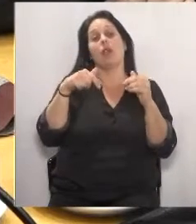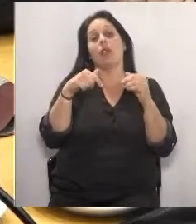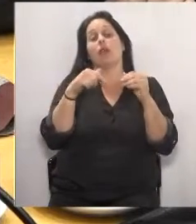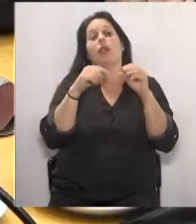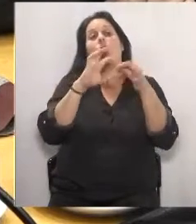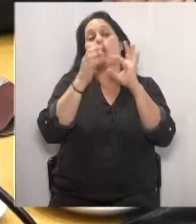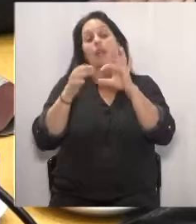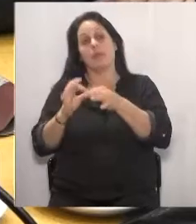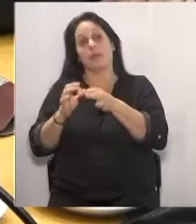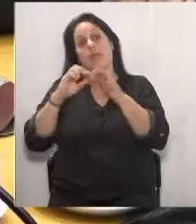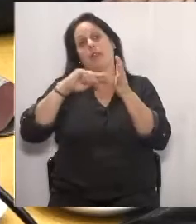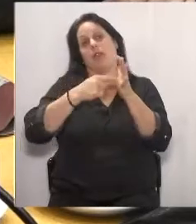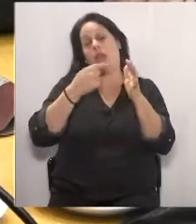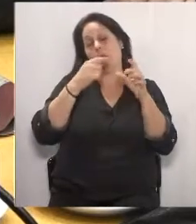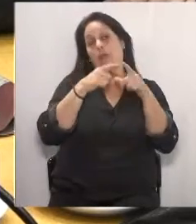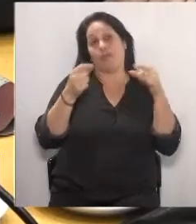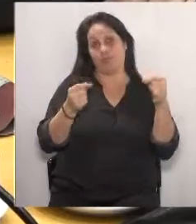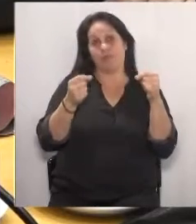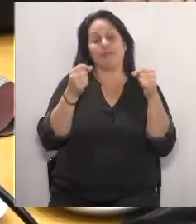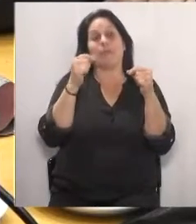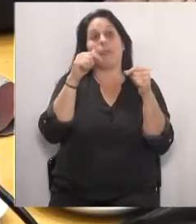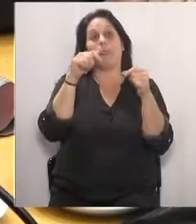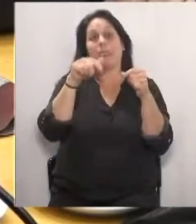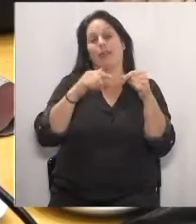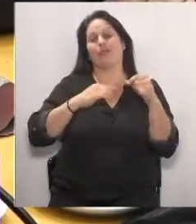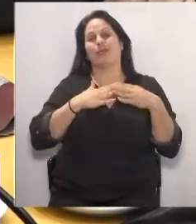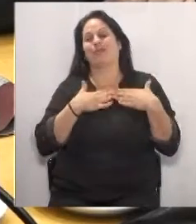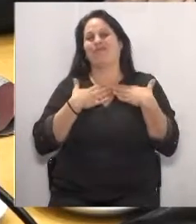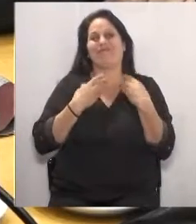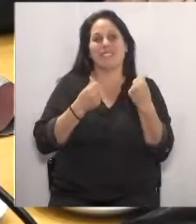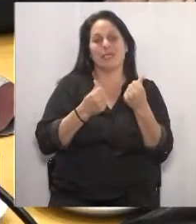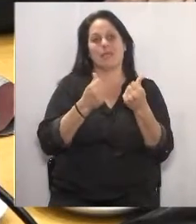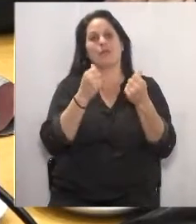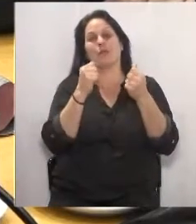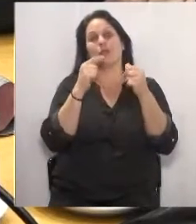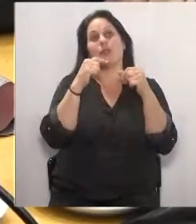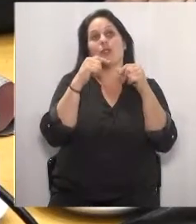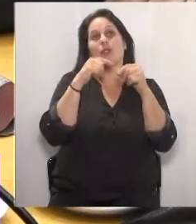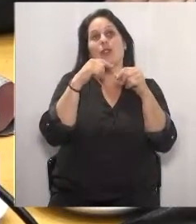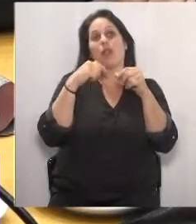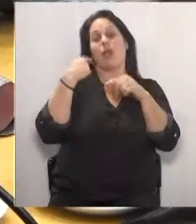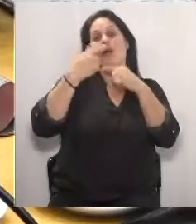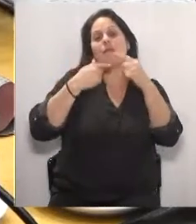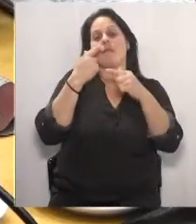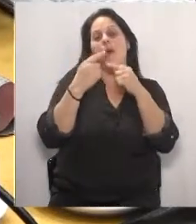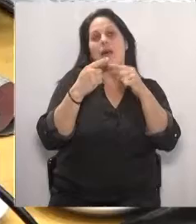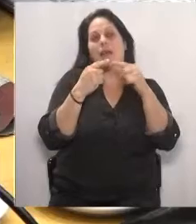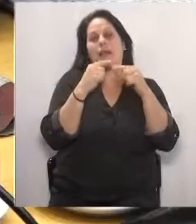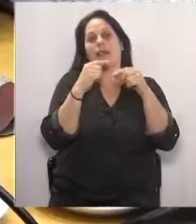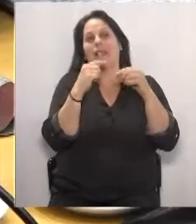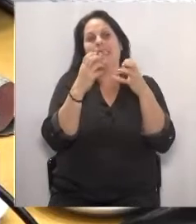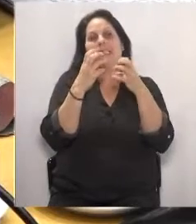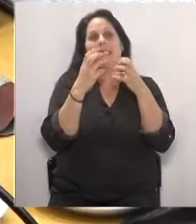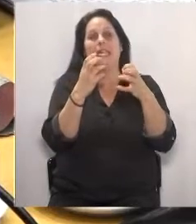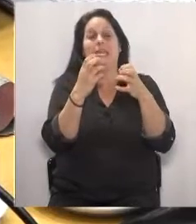en Tokio, donde nos emocionamos viéndolos ir atrás de que ese cronómetro parara